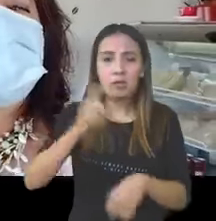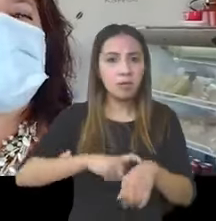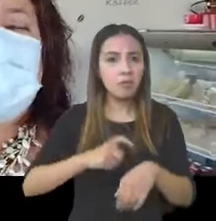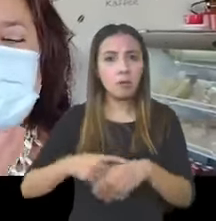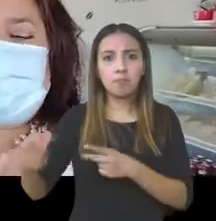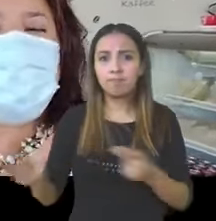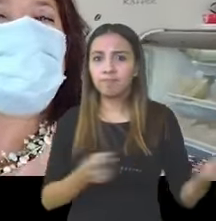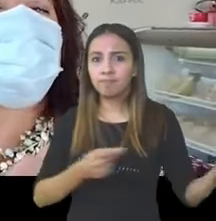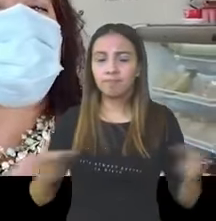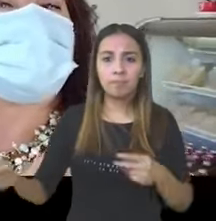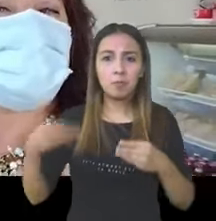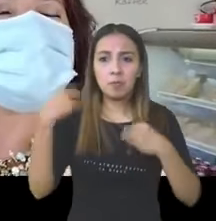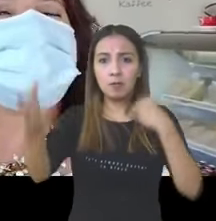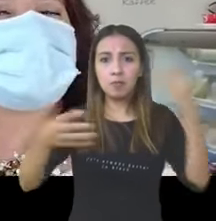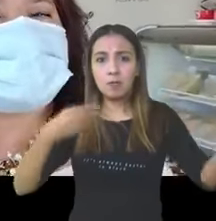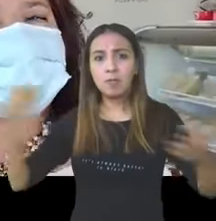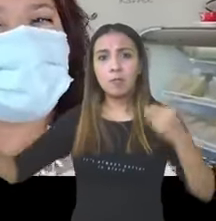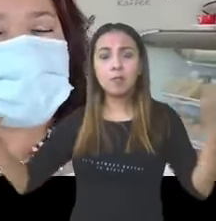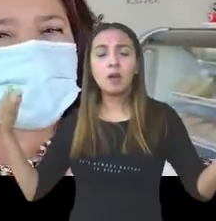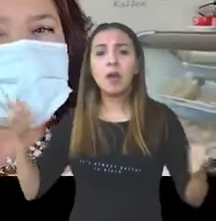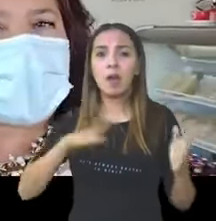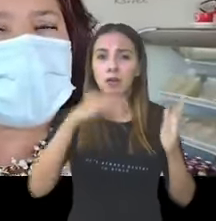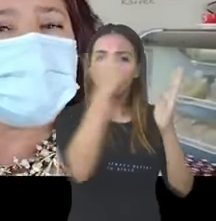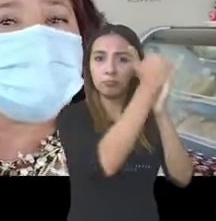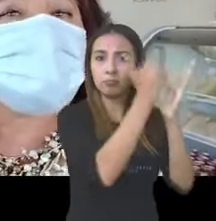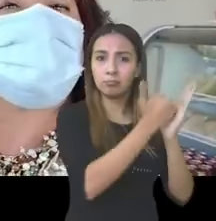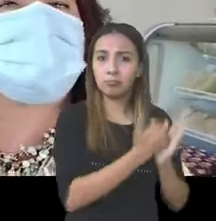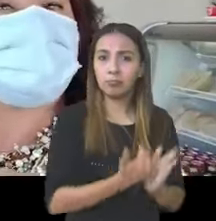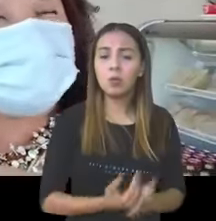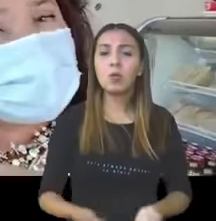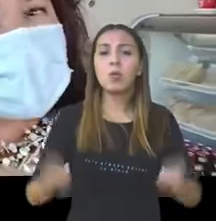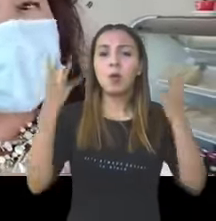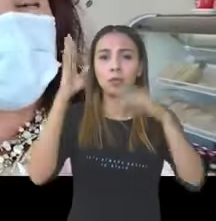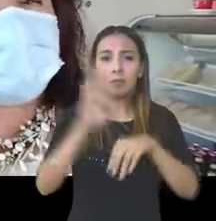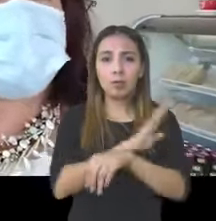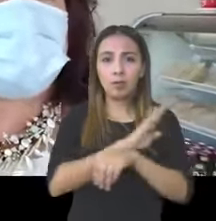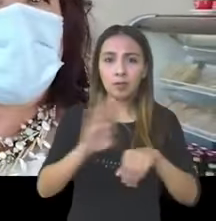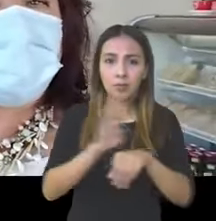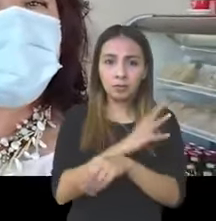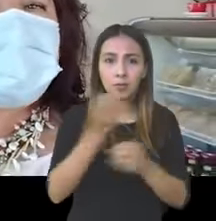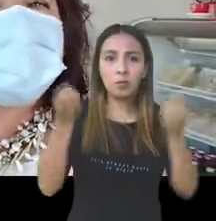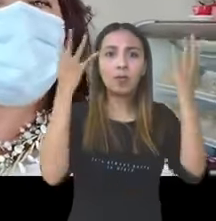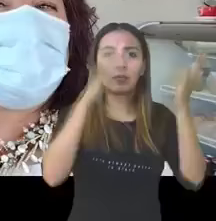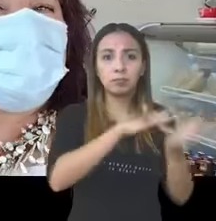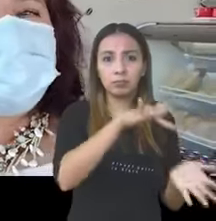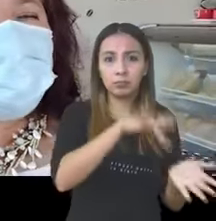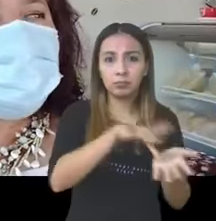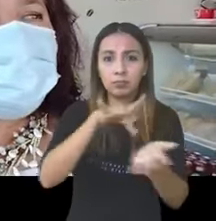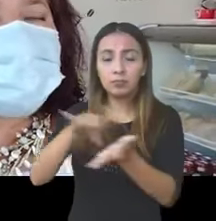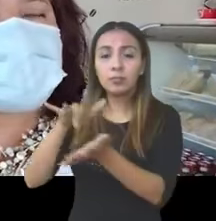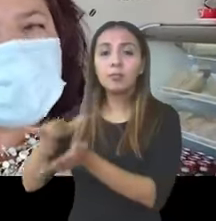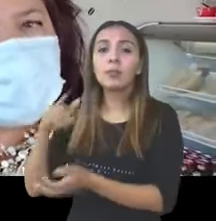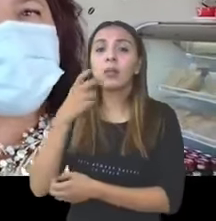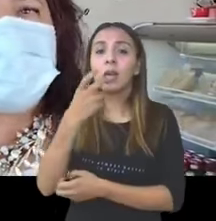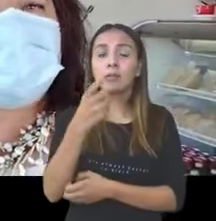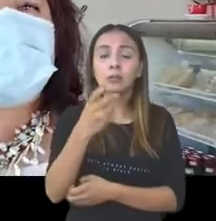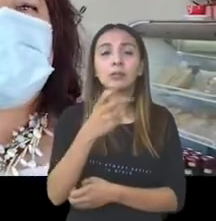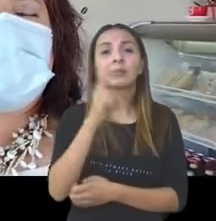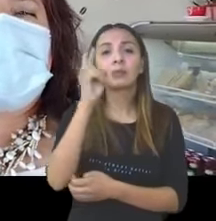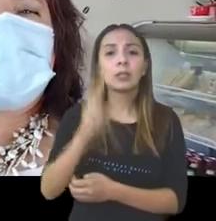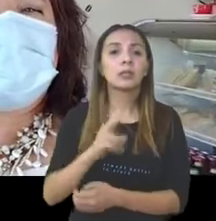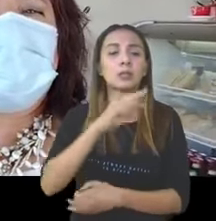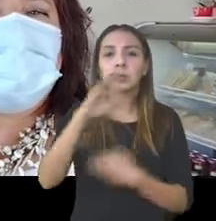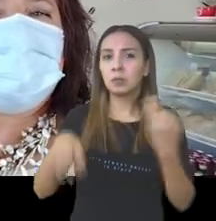entrega, tenemos incluso los padrones de la gente beneficiada, sí, donde firma que lo recibió. Correcto. Y todo esto realmente ha